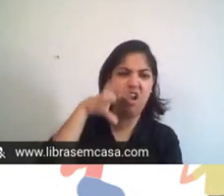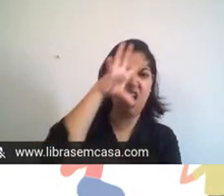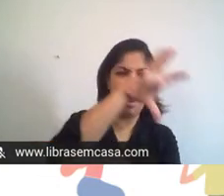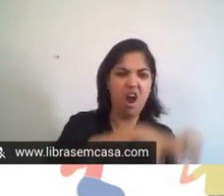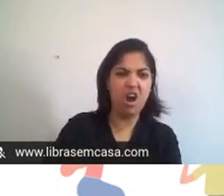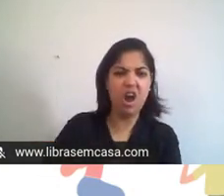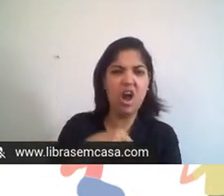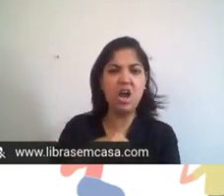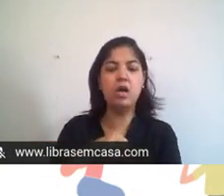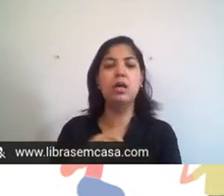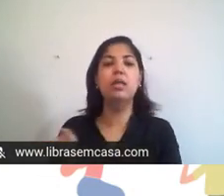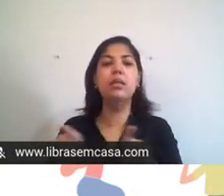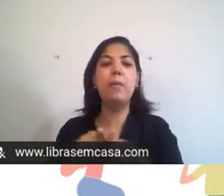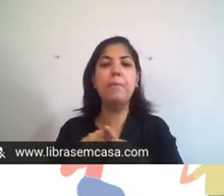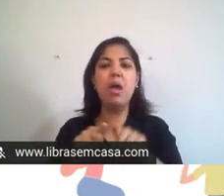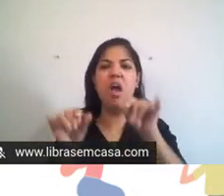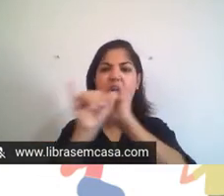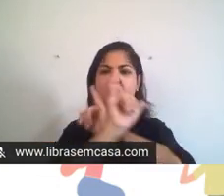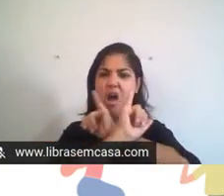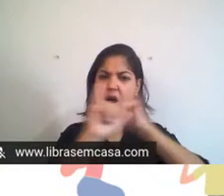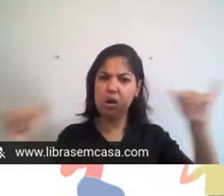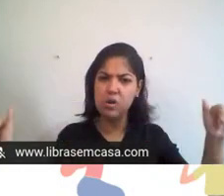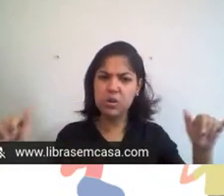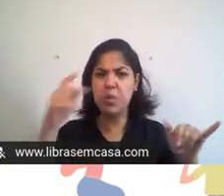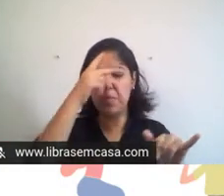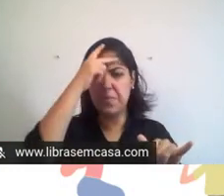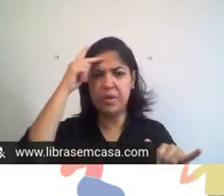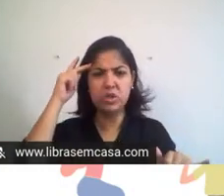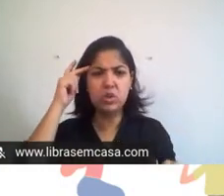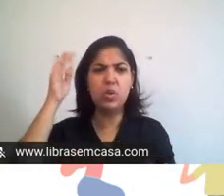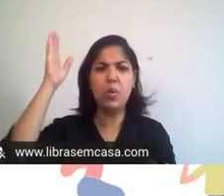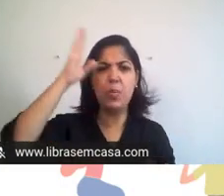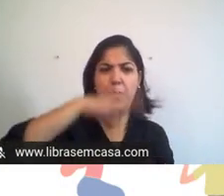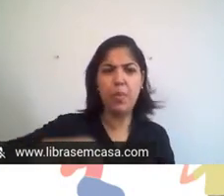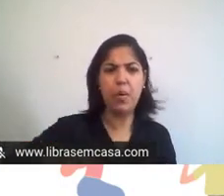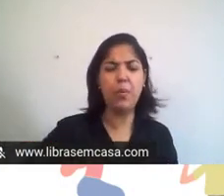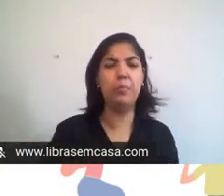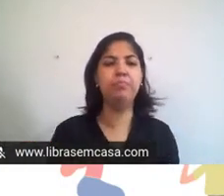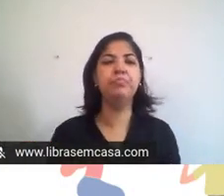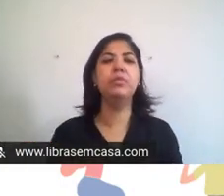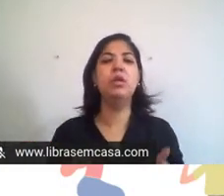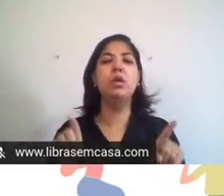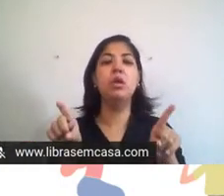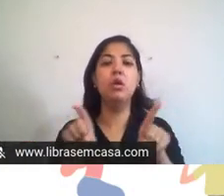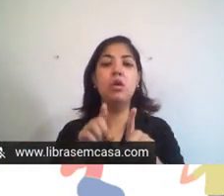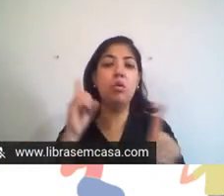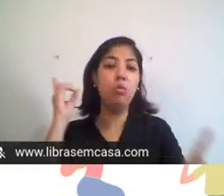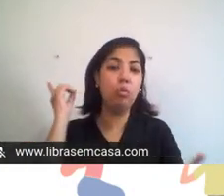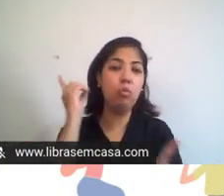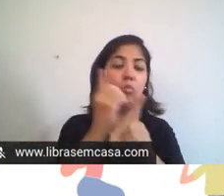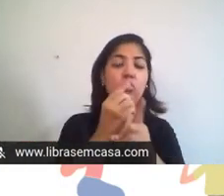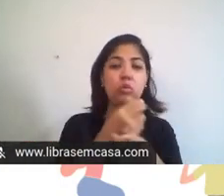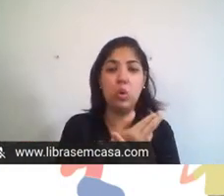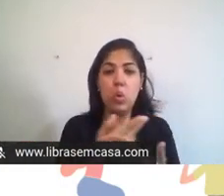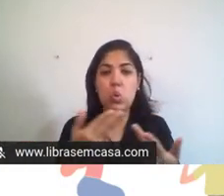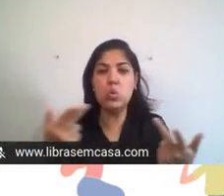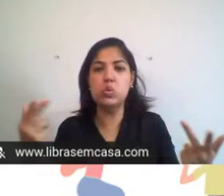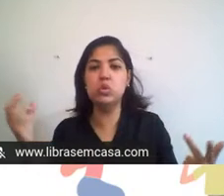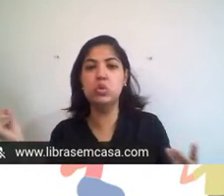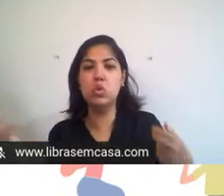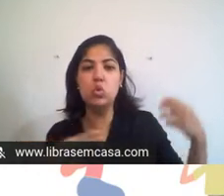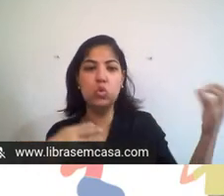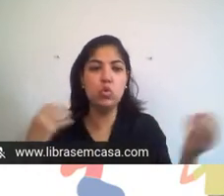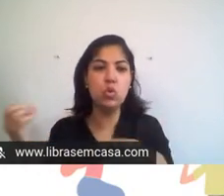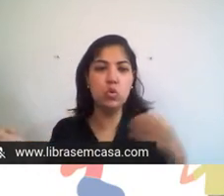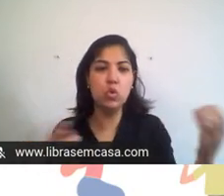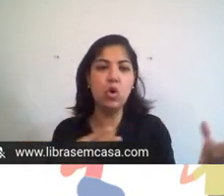los fuegos. Somos las personas en resistencia, encontrando nuevas maneras de reunirnos en este contexto, las que